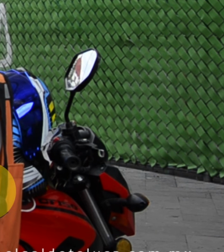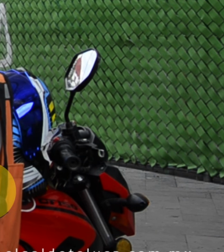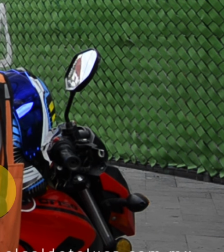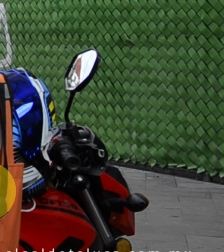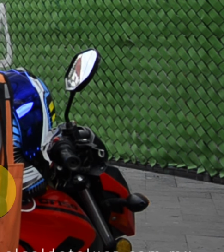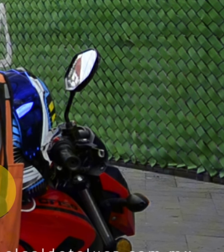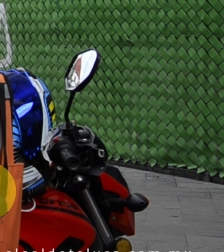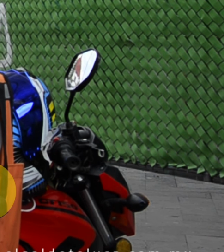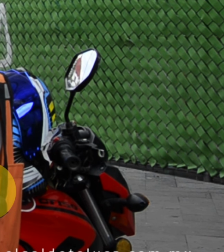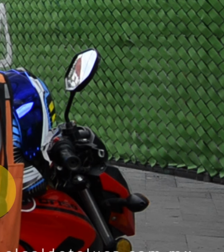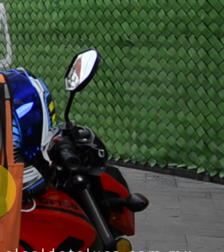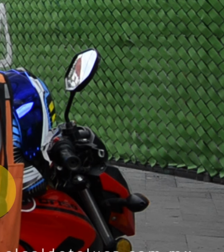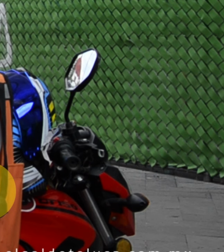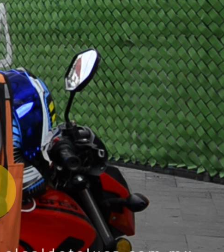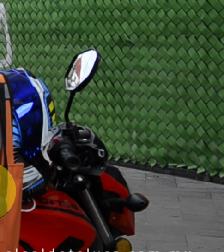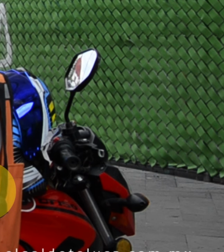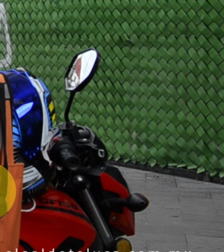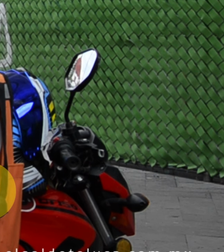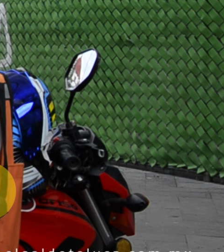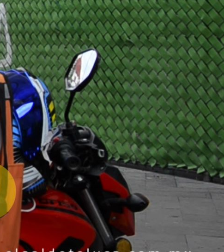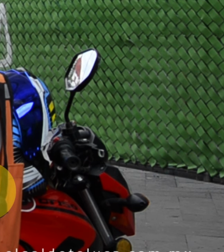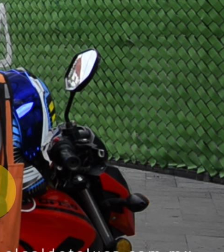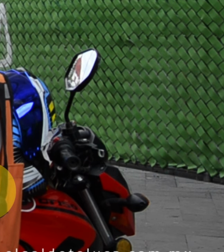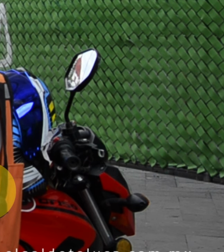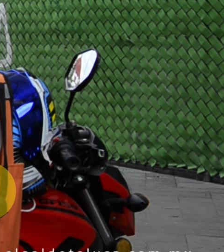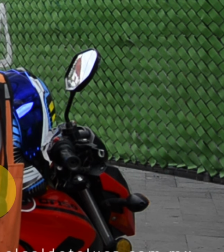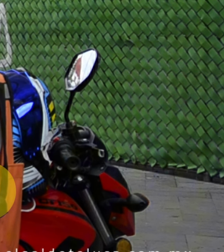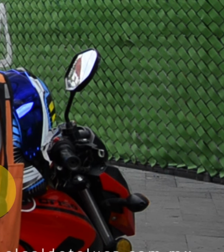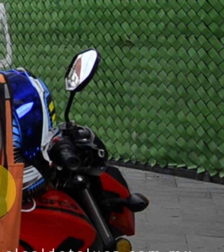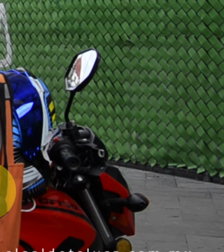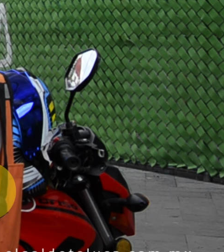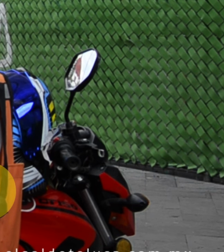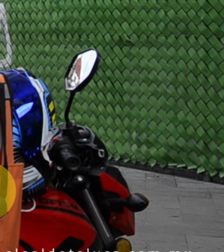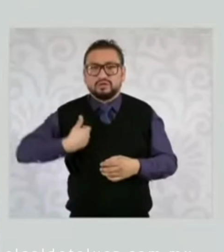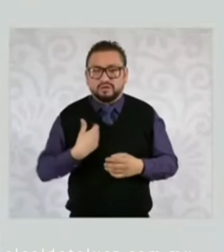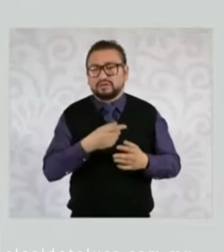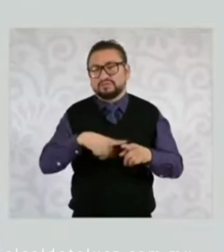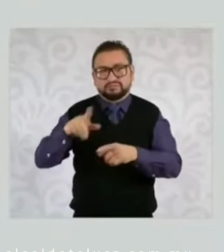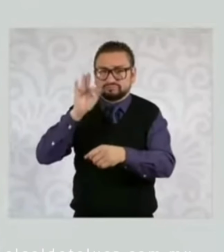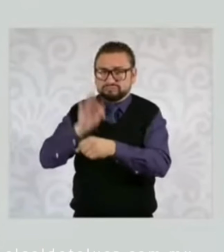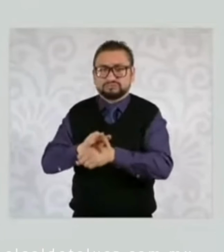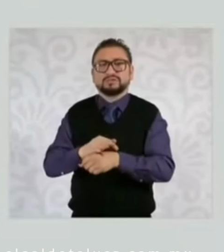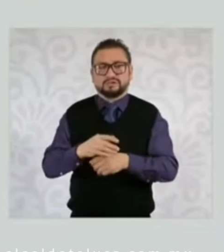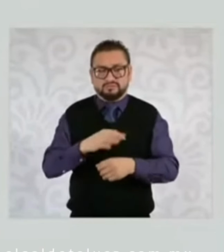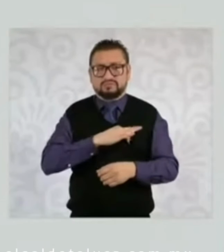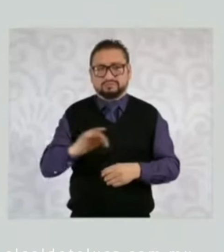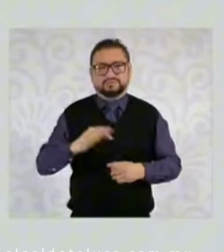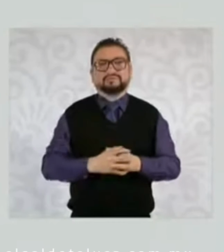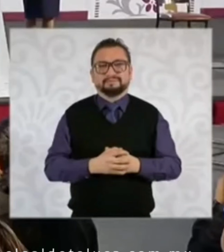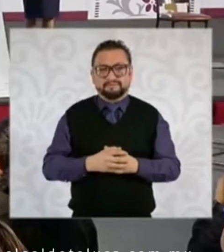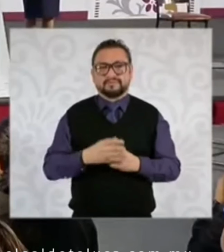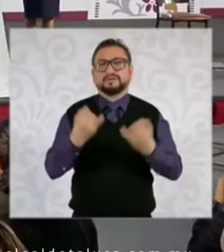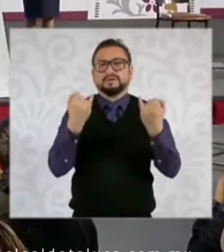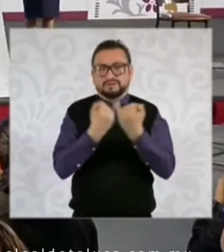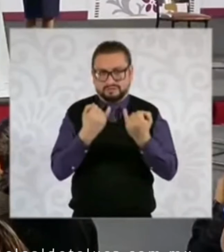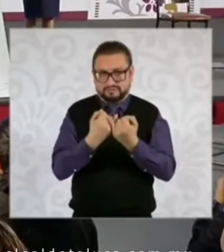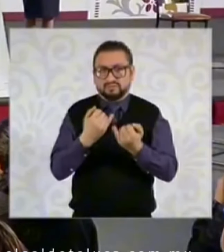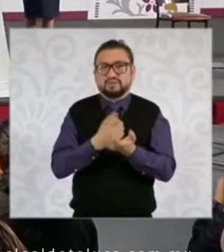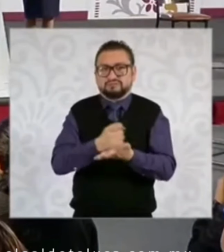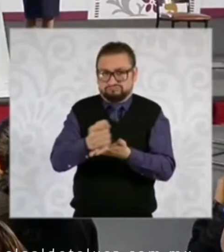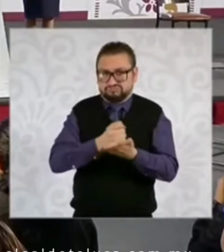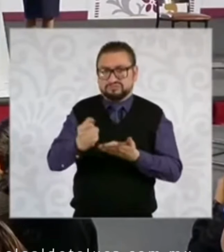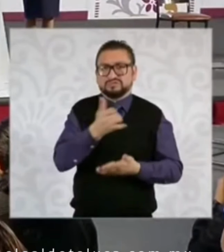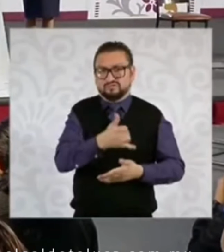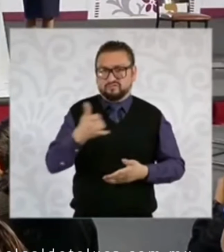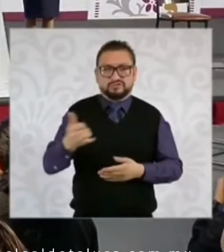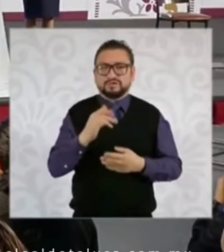fuera ya una empresa de nosotros, o sea, trabajando como una empresa laboral. También tendrán derecho a créditos del Infonavit, como